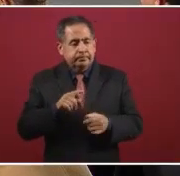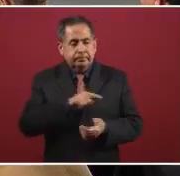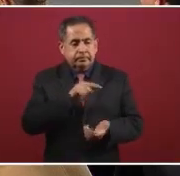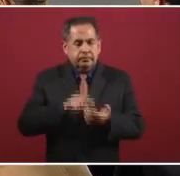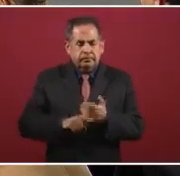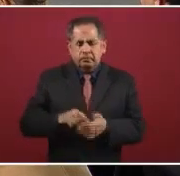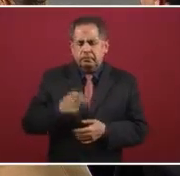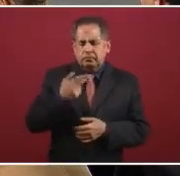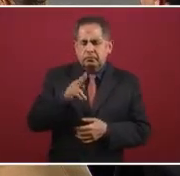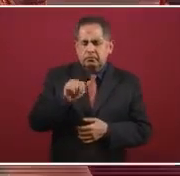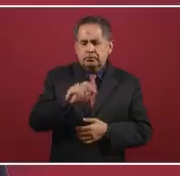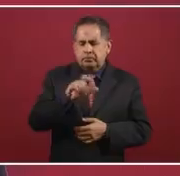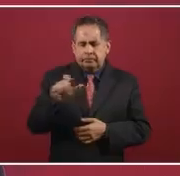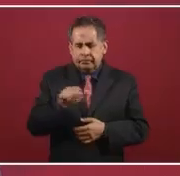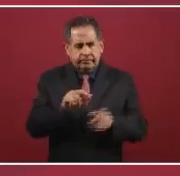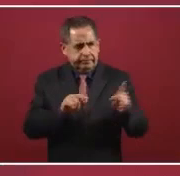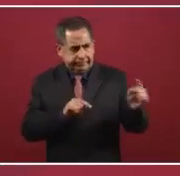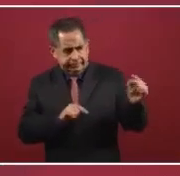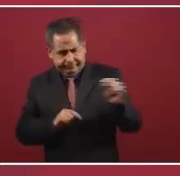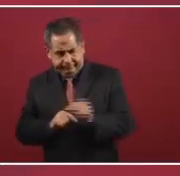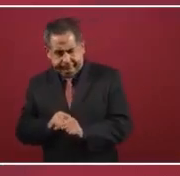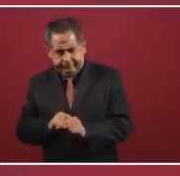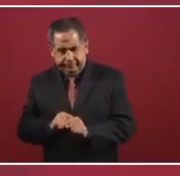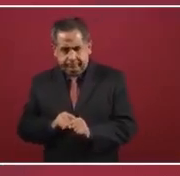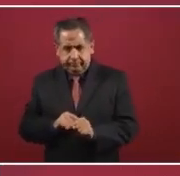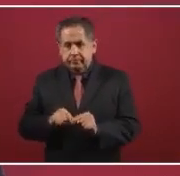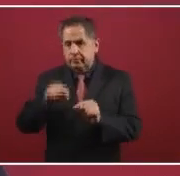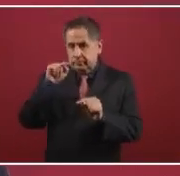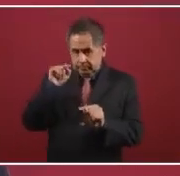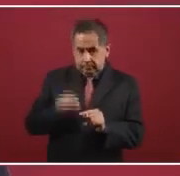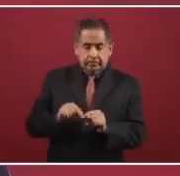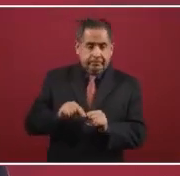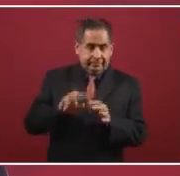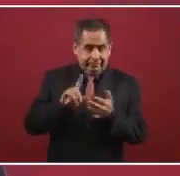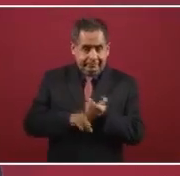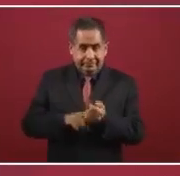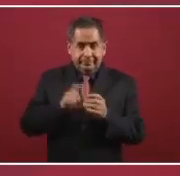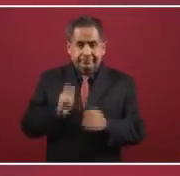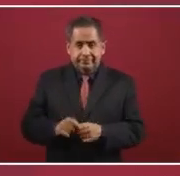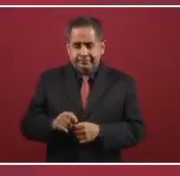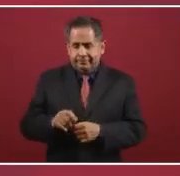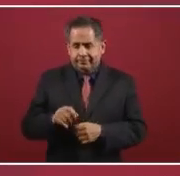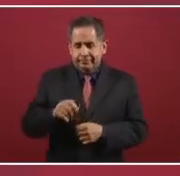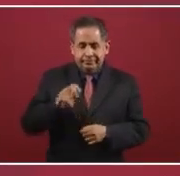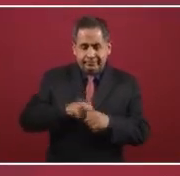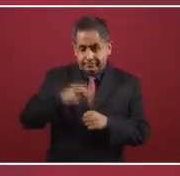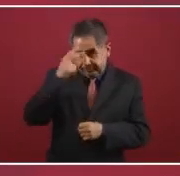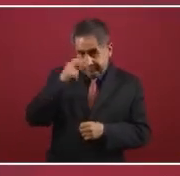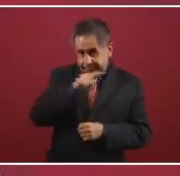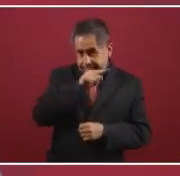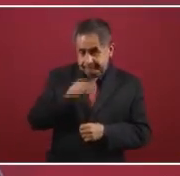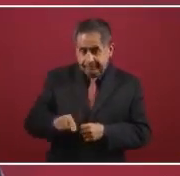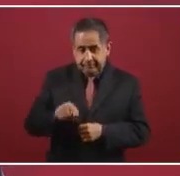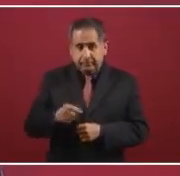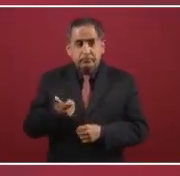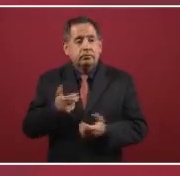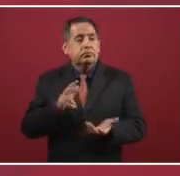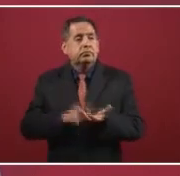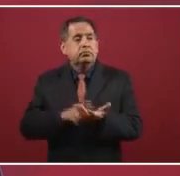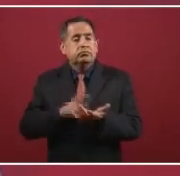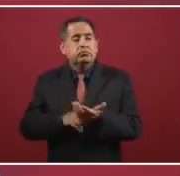Guaja, hasta un punto específico que es Sasabe en México, costará